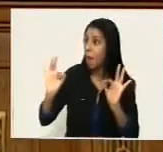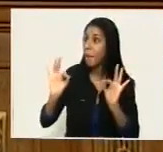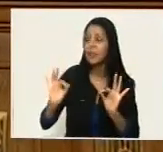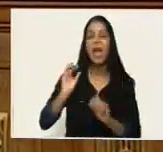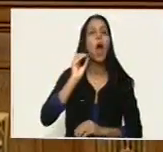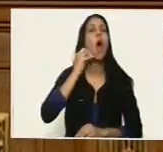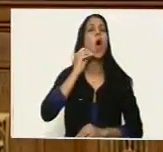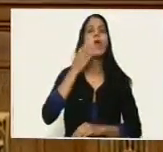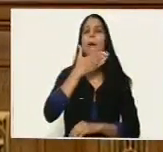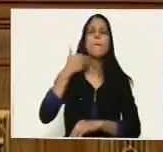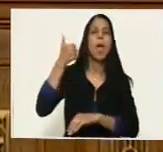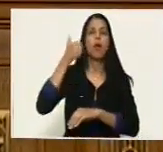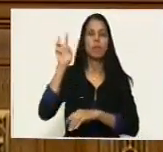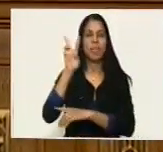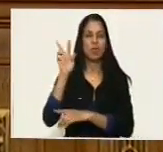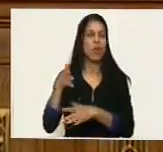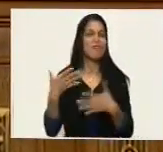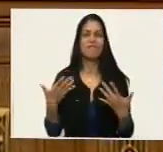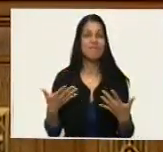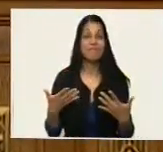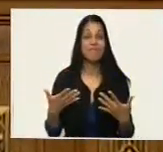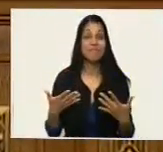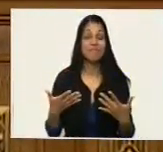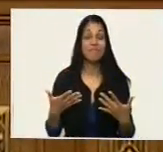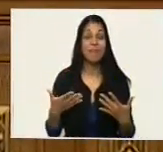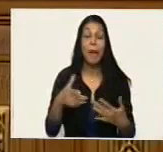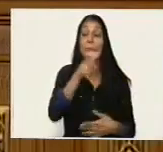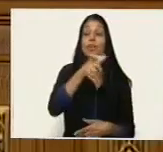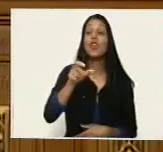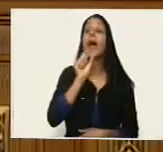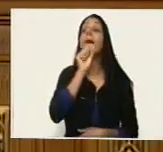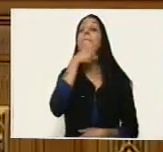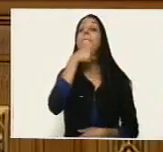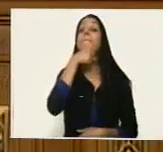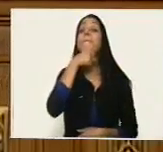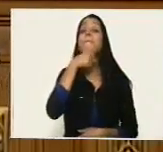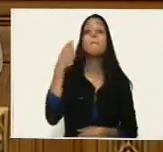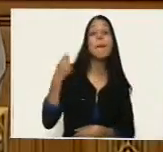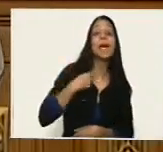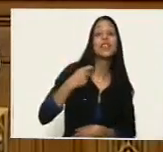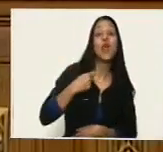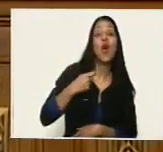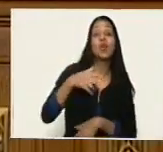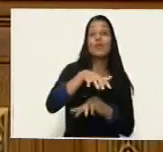Venezuela, los pensionados que están allá.